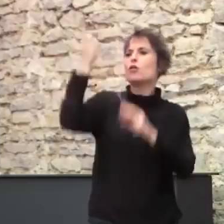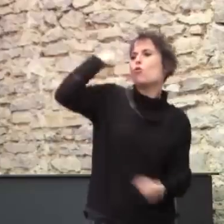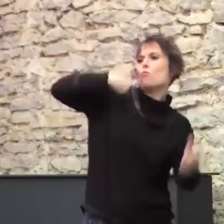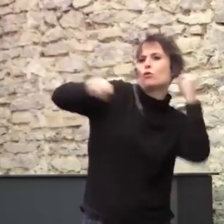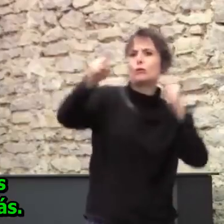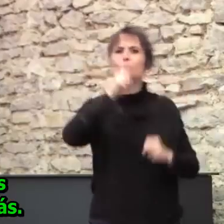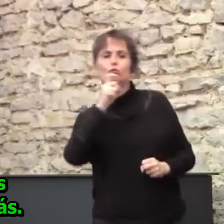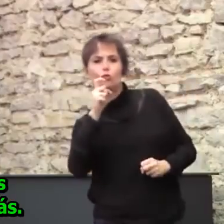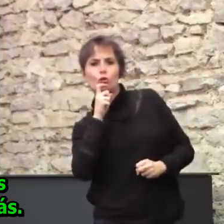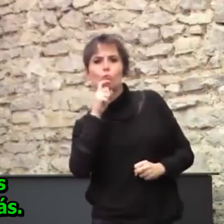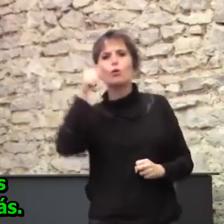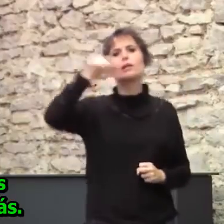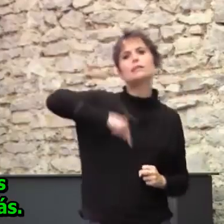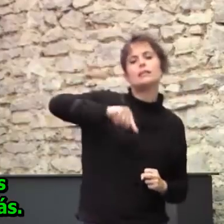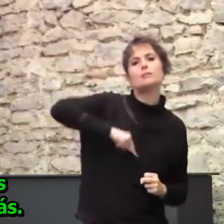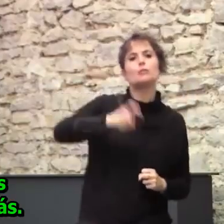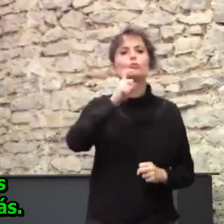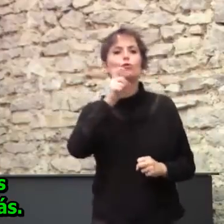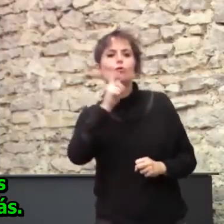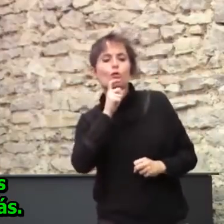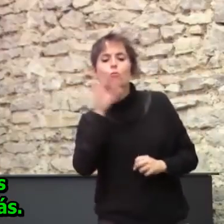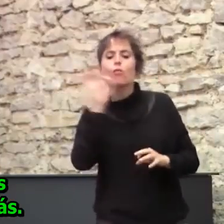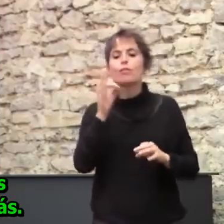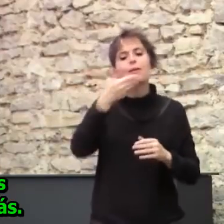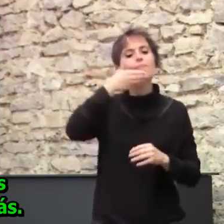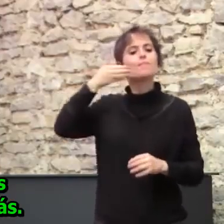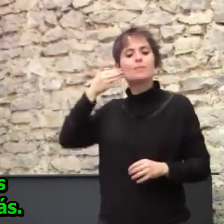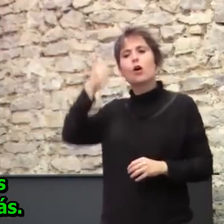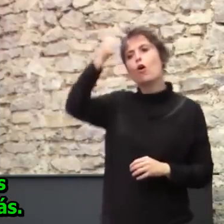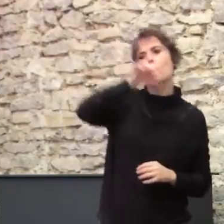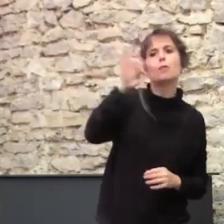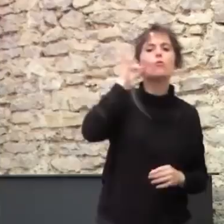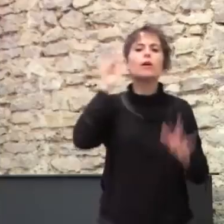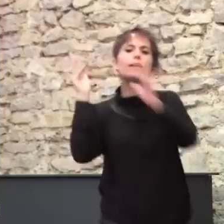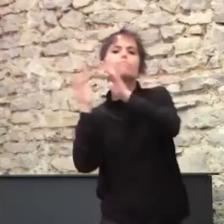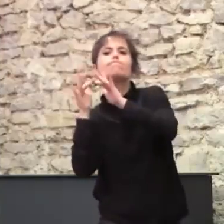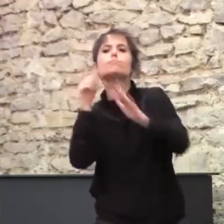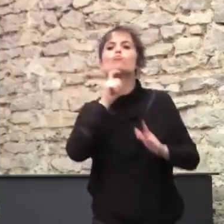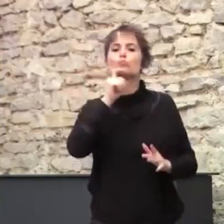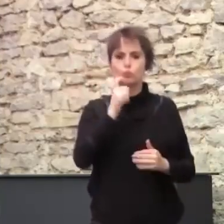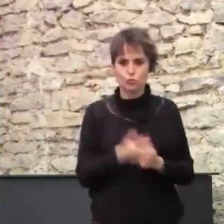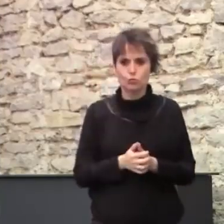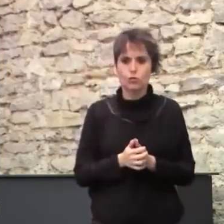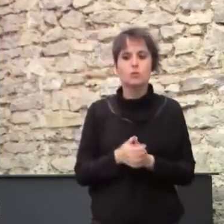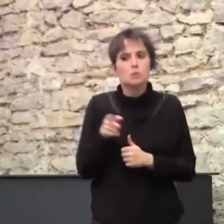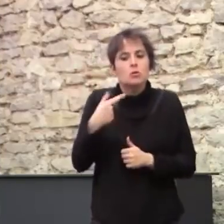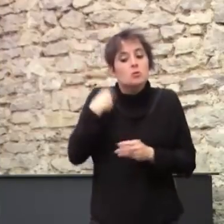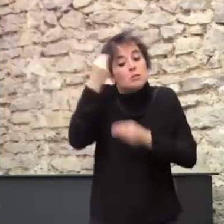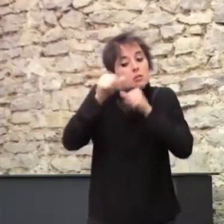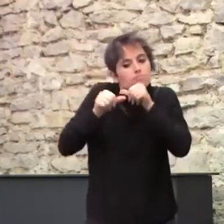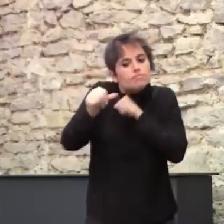cómo tenemos que sentir y cómo nos tenemos que relacionar sexual y afectivamente con los demás, ¿no? En ese sentido, yo creo que hay que